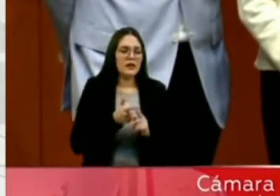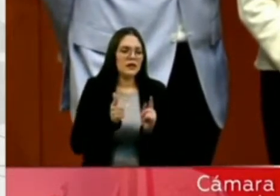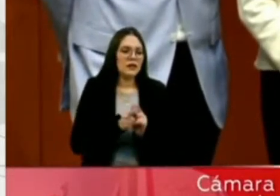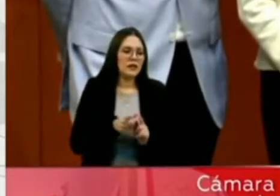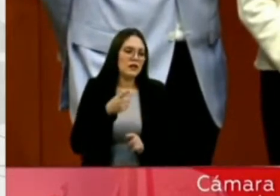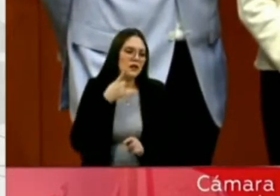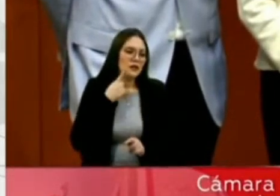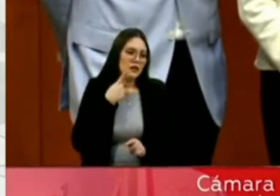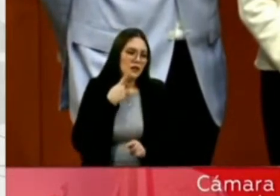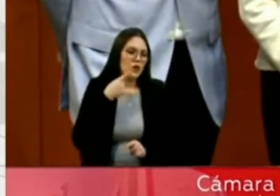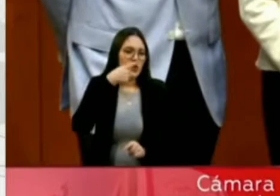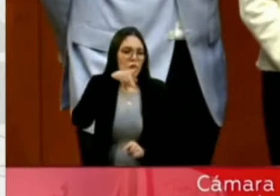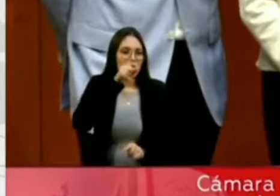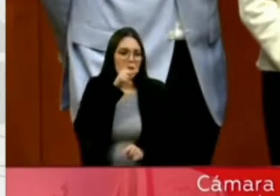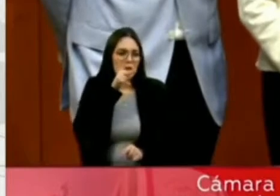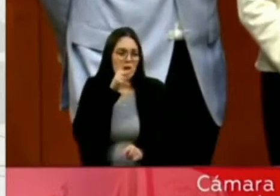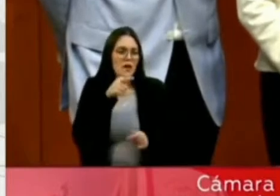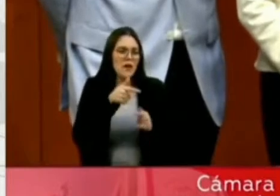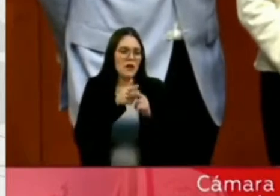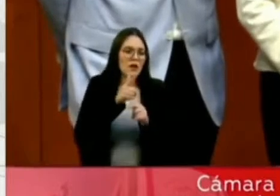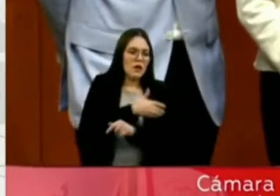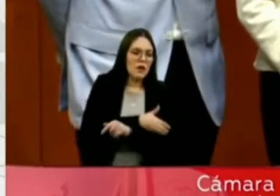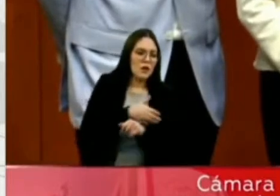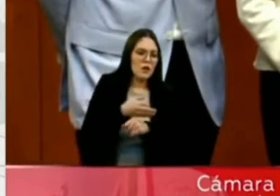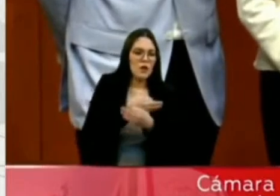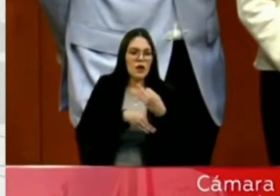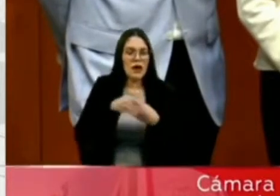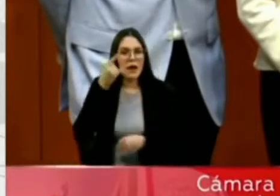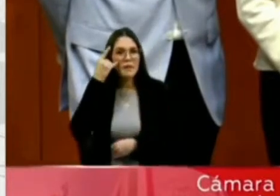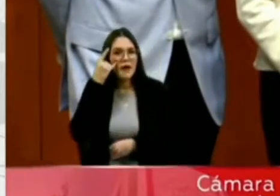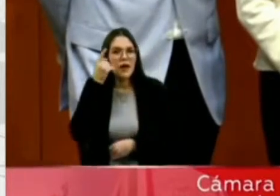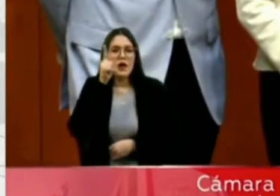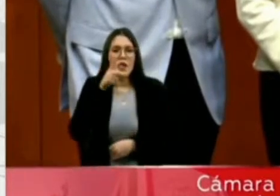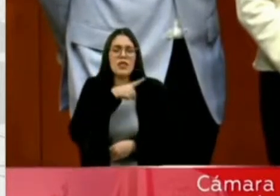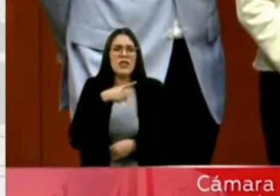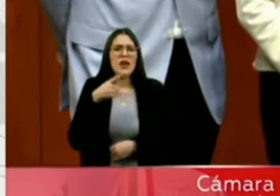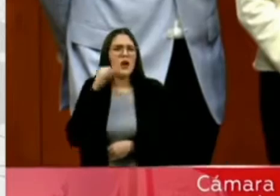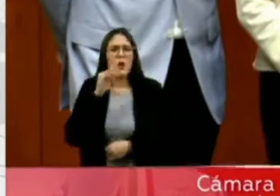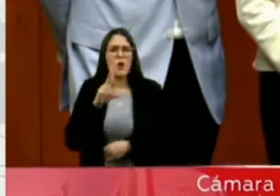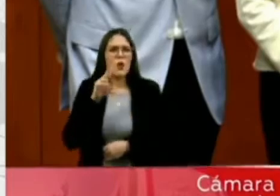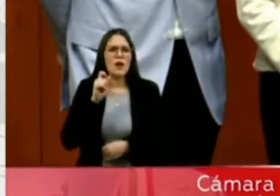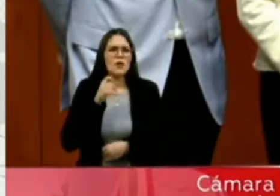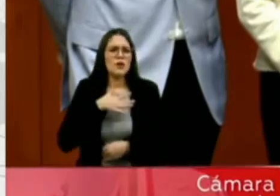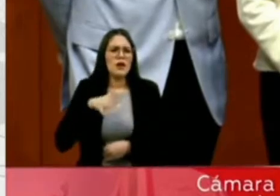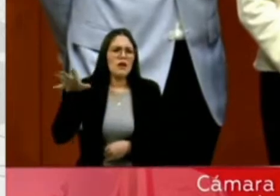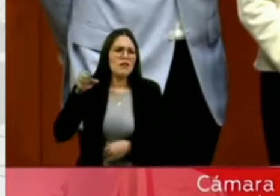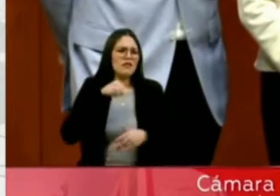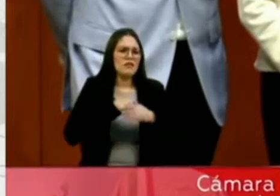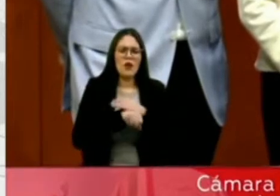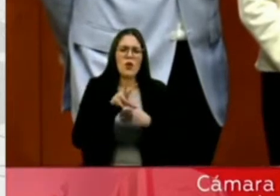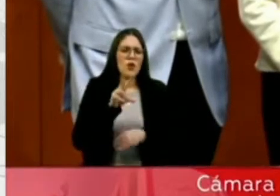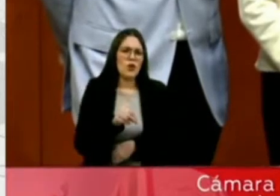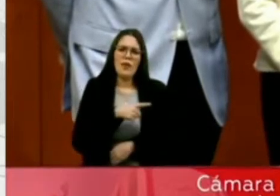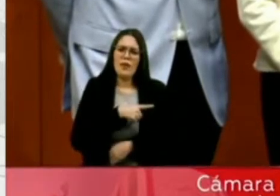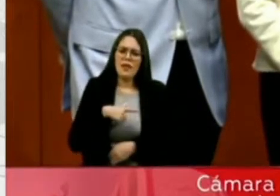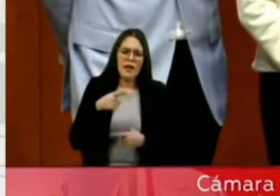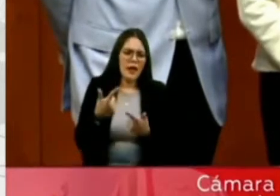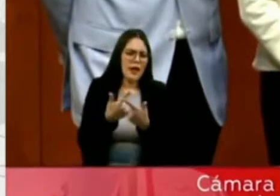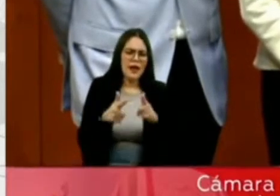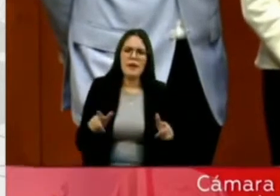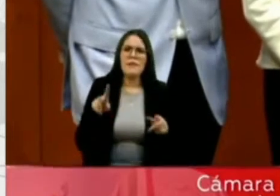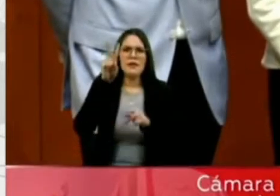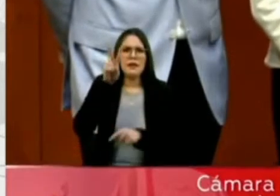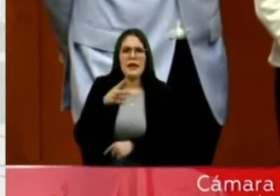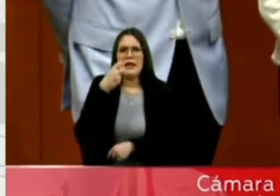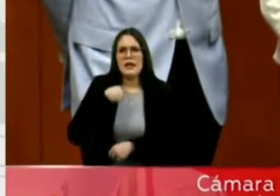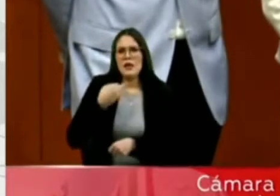padre, que los compañeros de Campeche no sean apresados injustamente y que ejerzan su libertad. Eso es